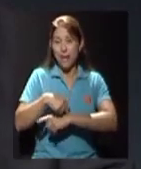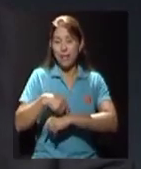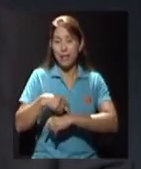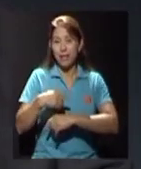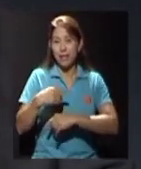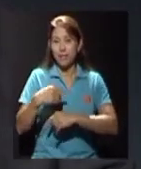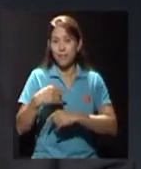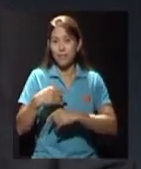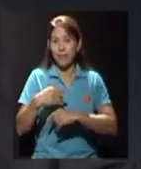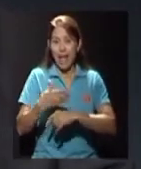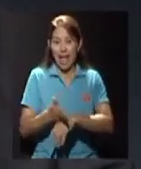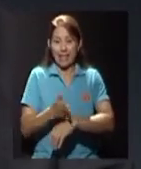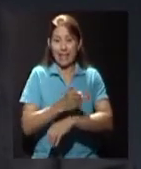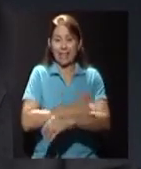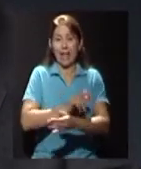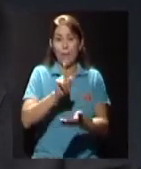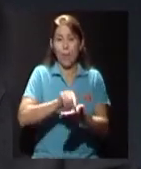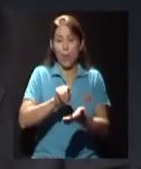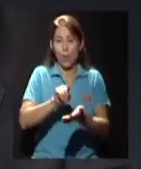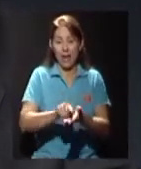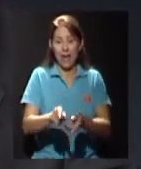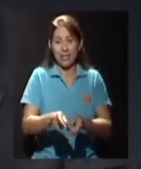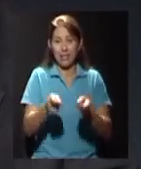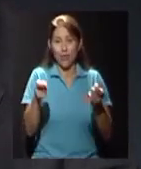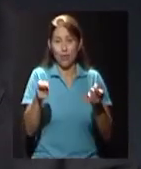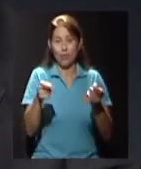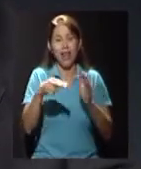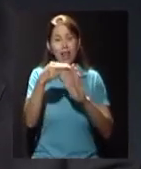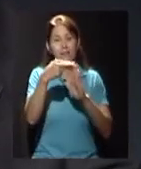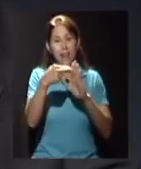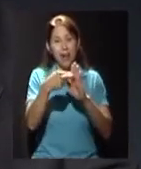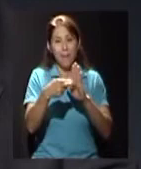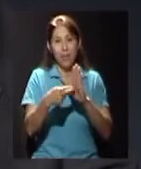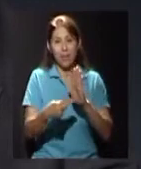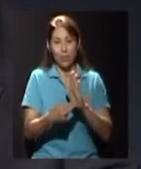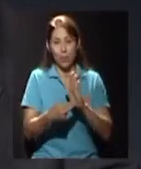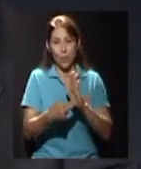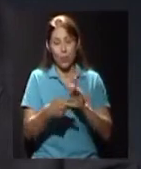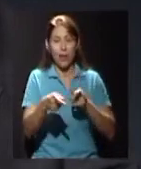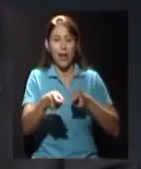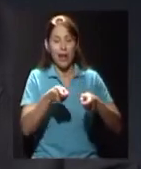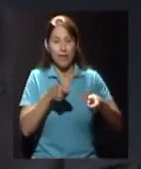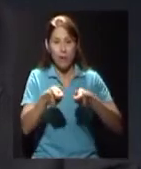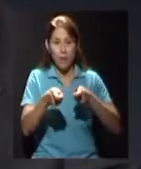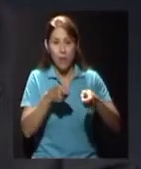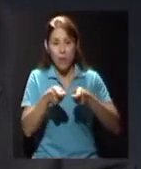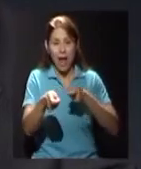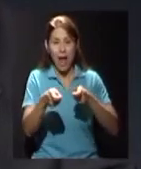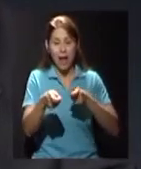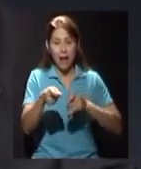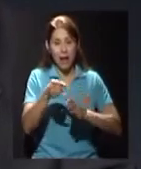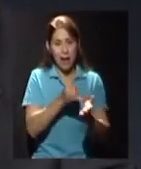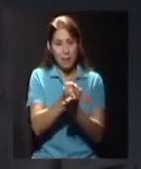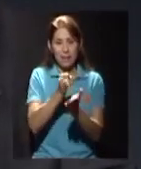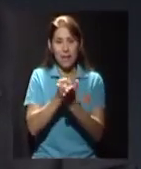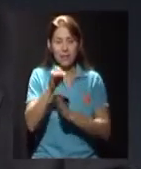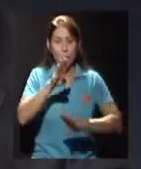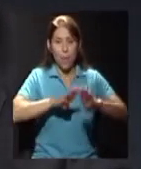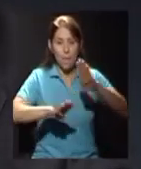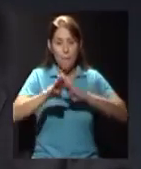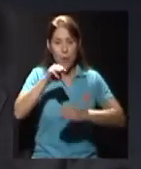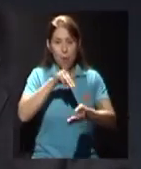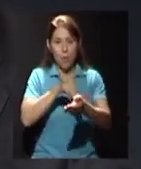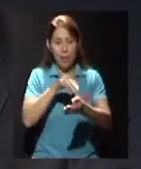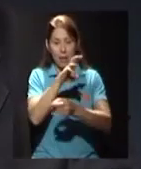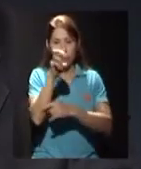previo a la publicación me atrevo a decir el reglamento que regula la investigación biomédica en costa rica que